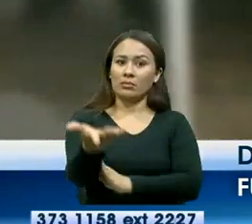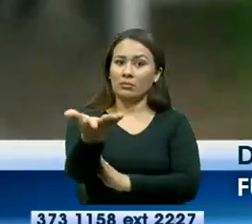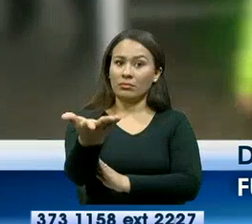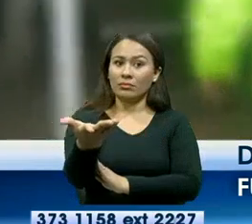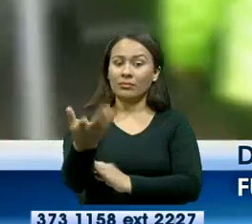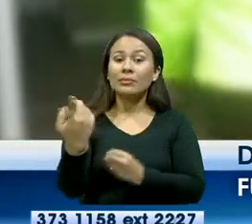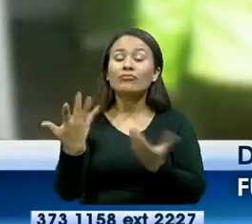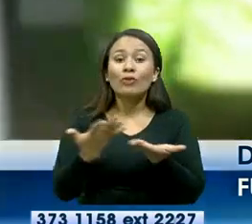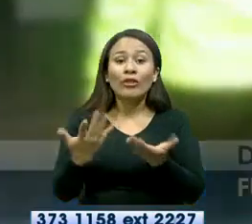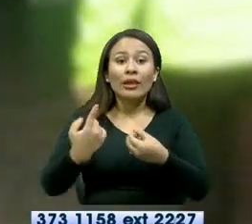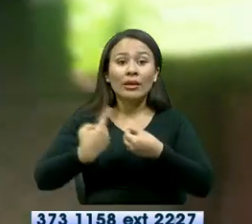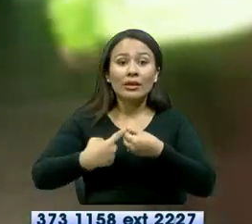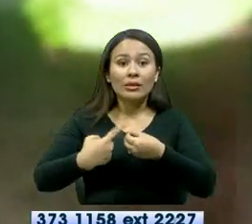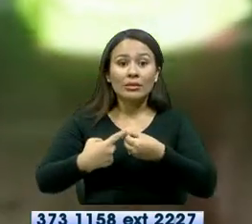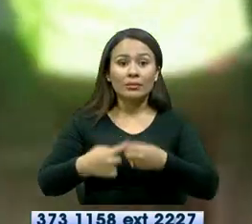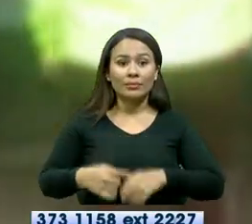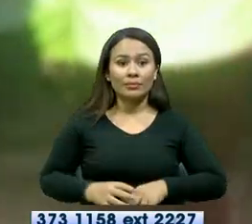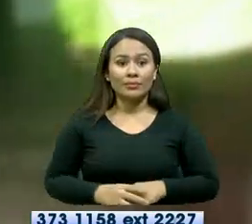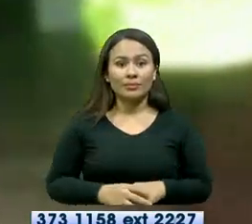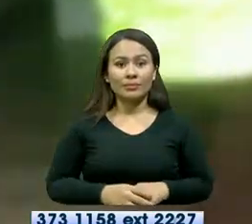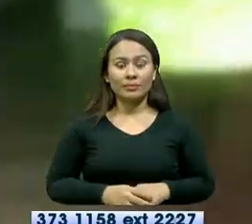En Quito informó Iván Casamento.